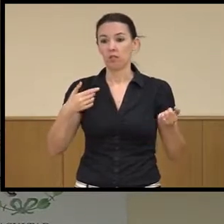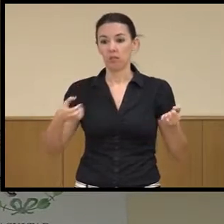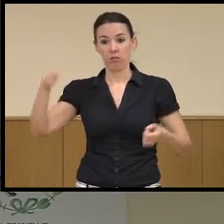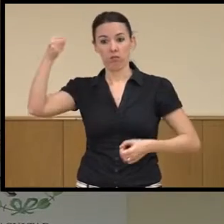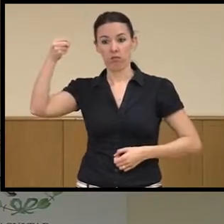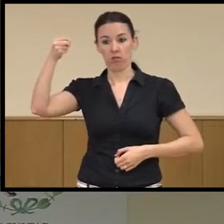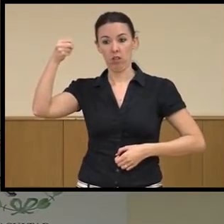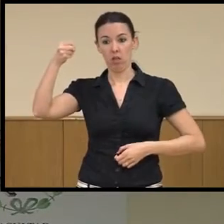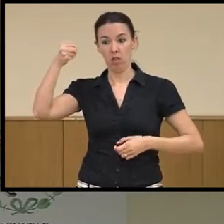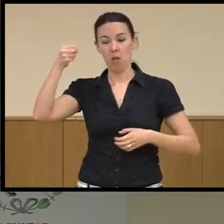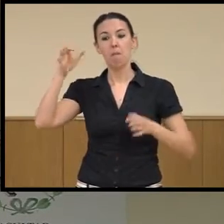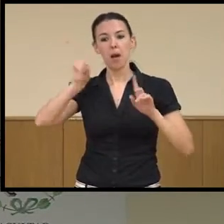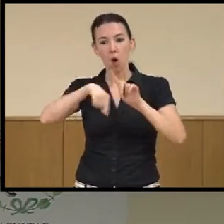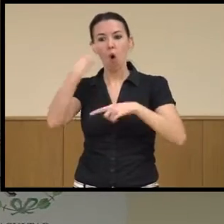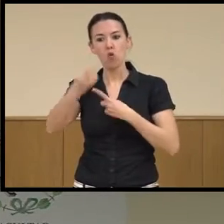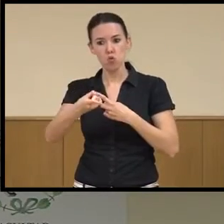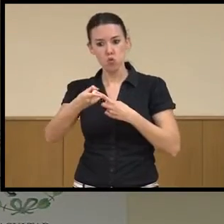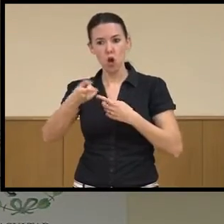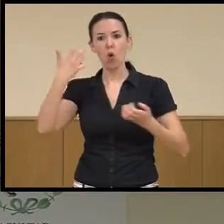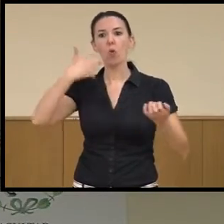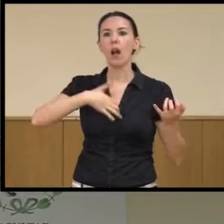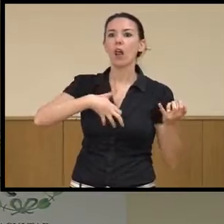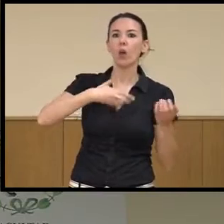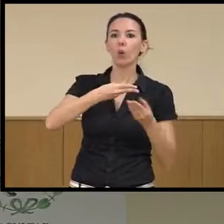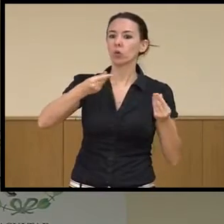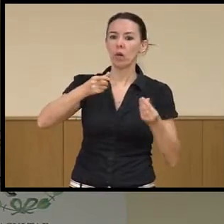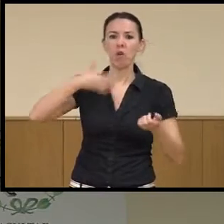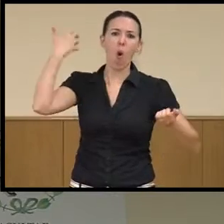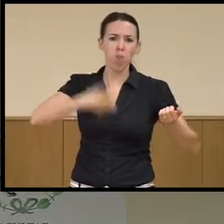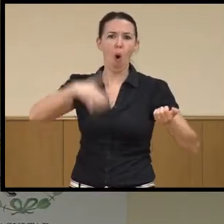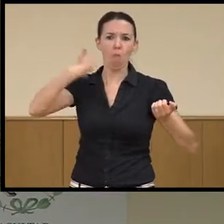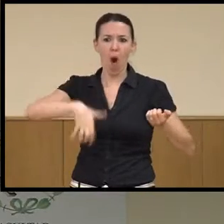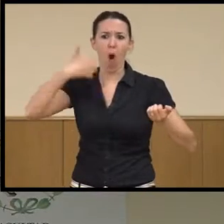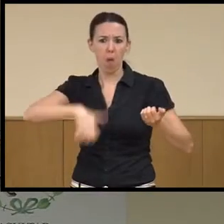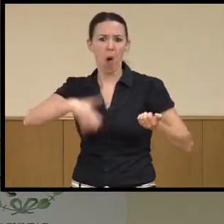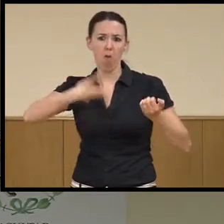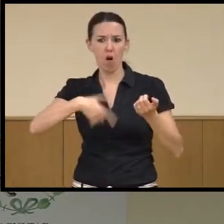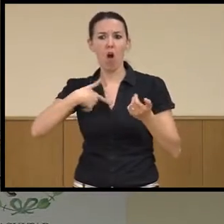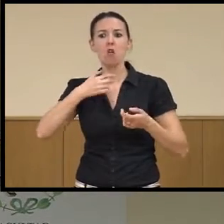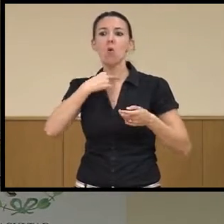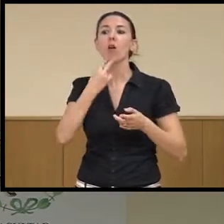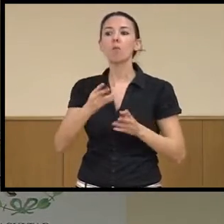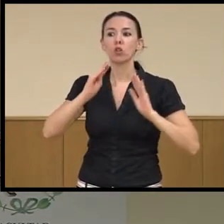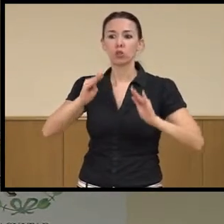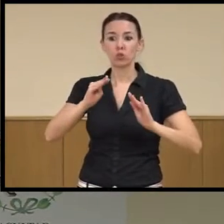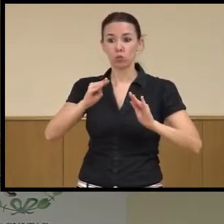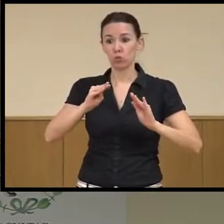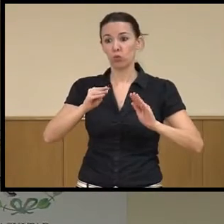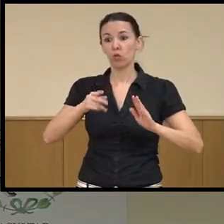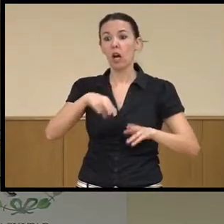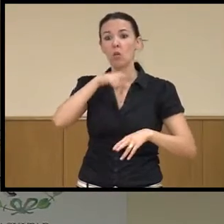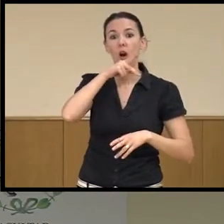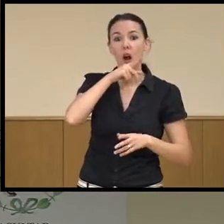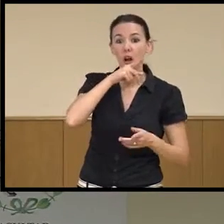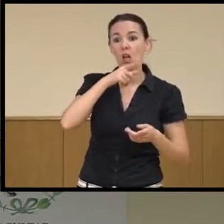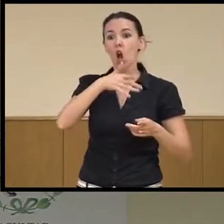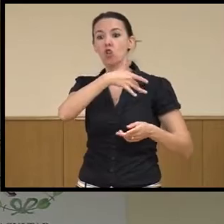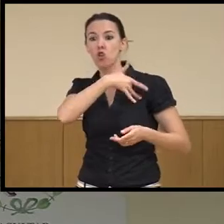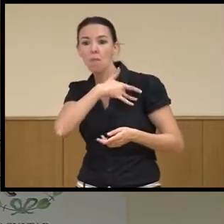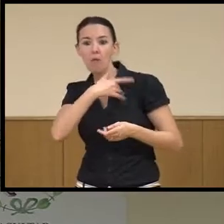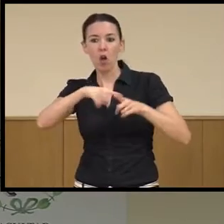acompañará, destemplada y aporreada más que rasgueada, a su marchita y quizá guardentosa voz, cuando salmodie los romances,